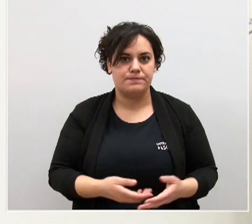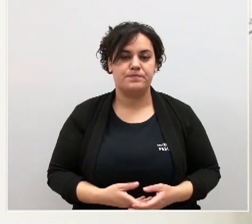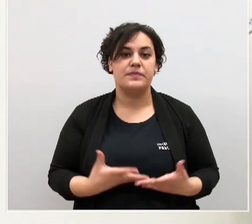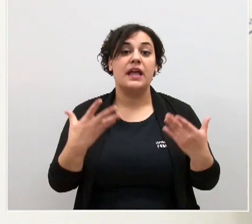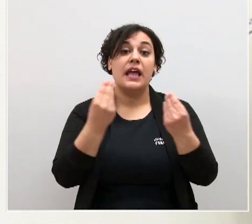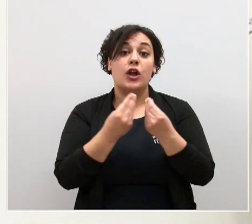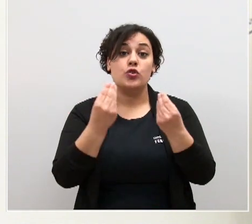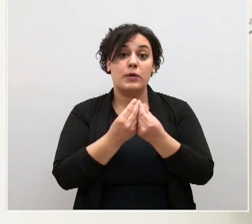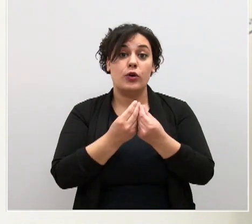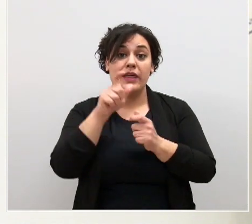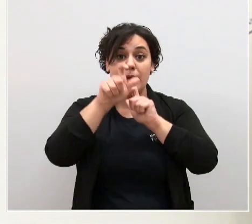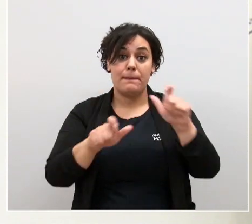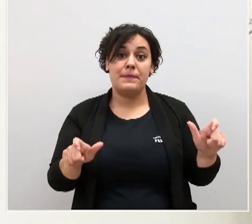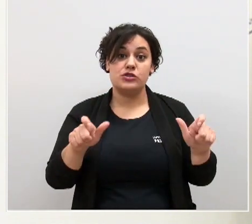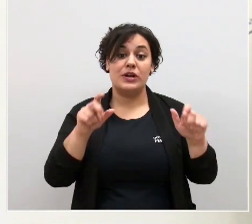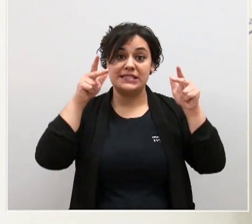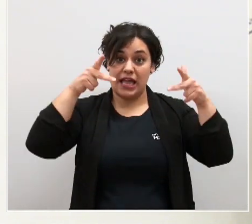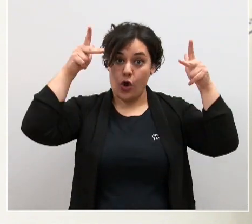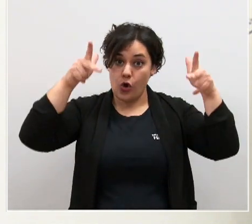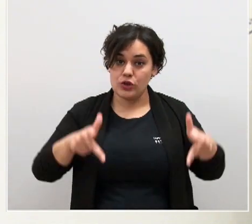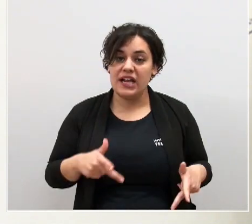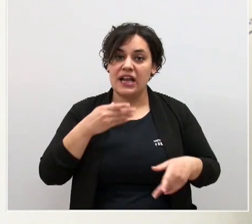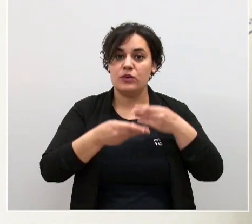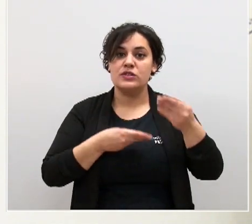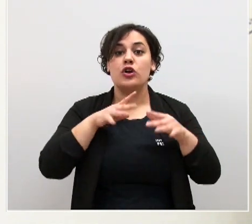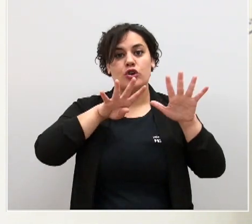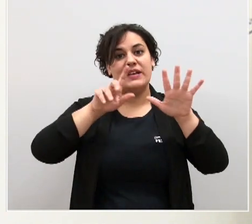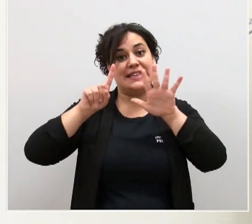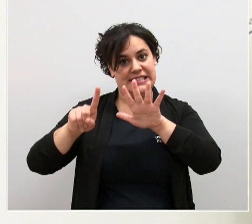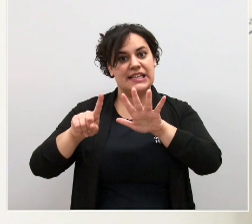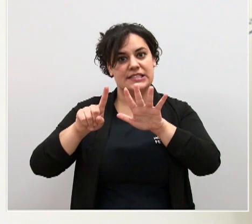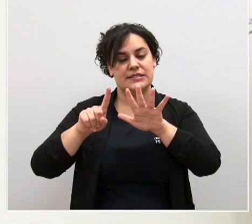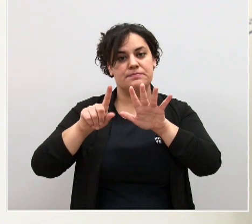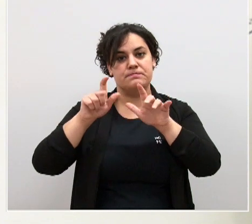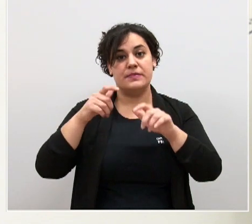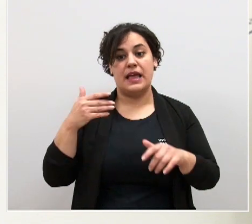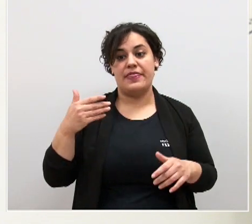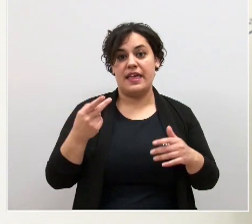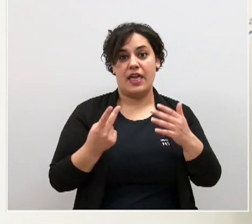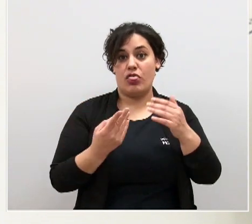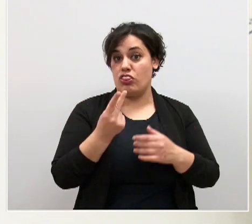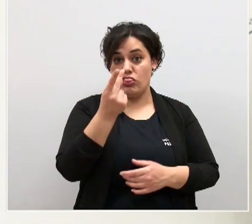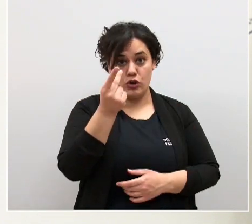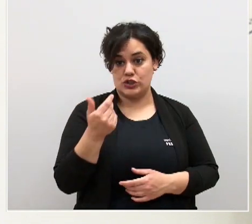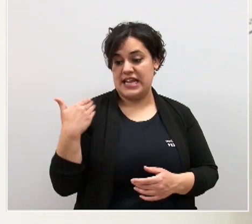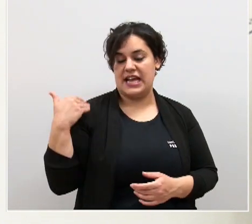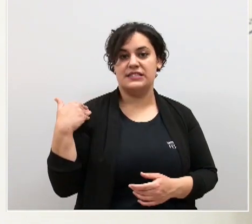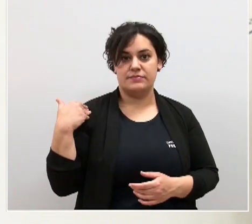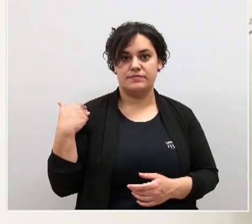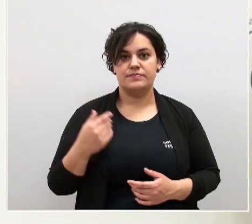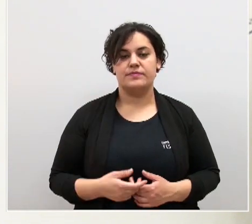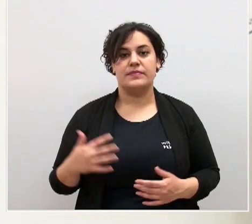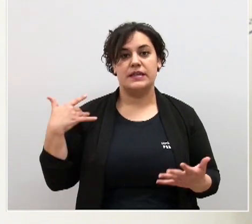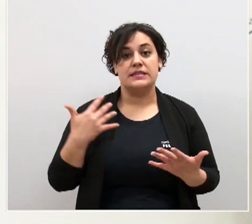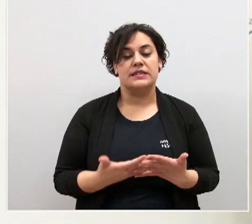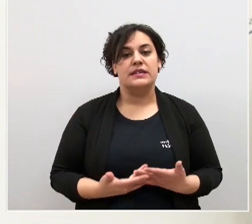utilizado hoteles hace unos días era de 96. No sé si habrá aumentado estos últimos 2 o 3 días, pero de 96 hasta hace un par de días. Y respecto a esos comentarios,